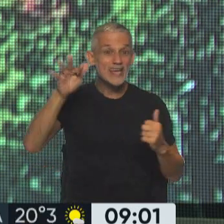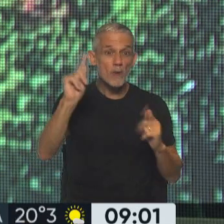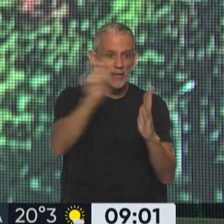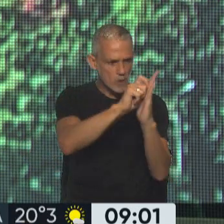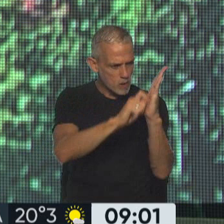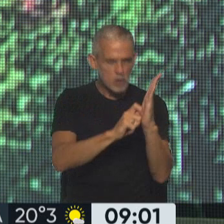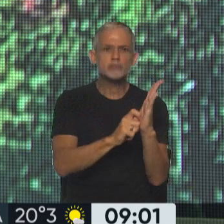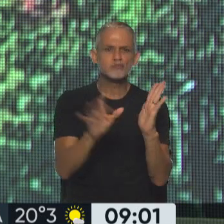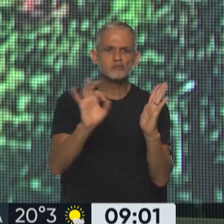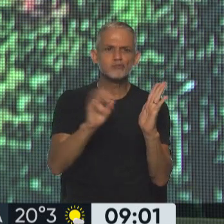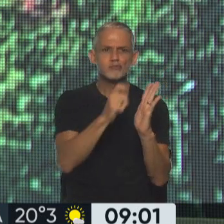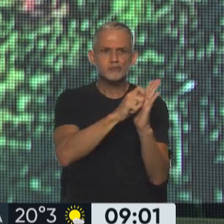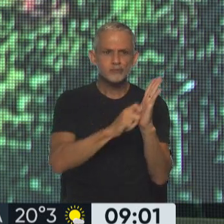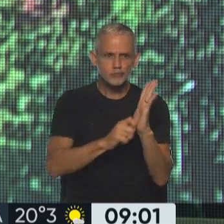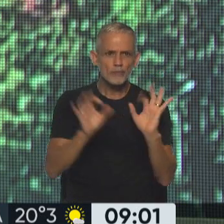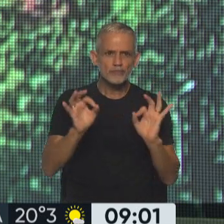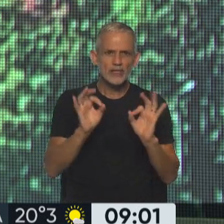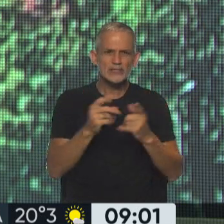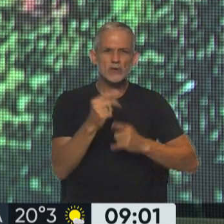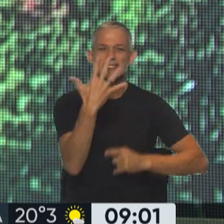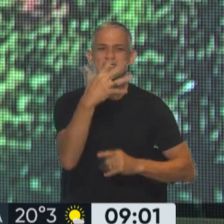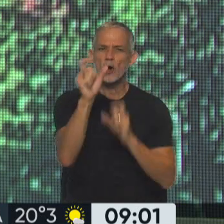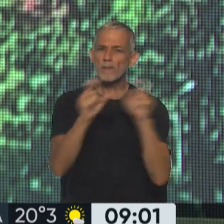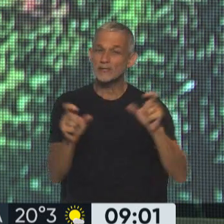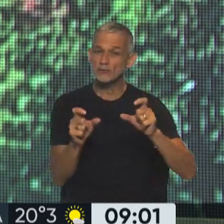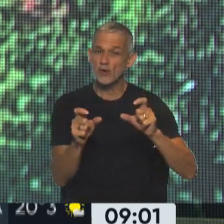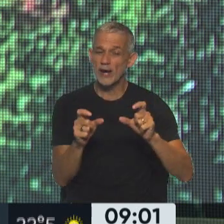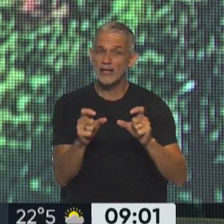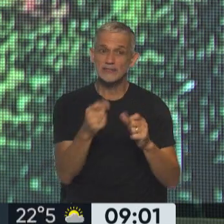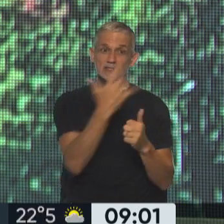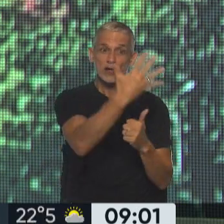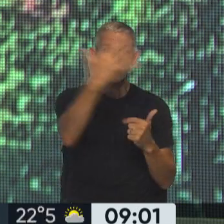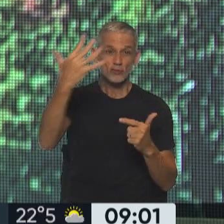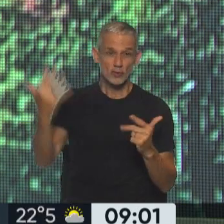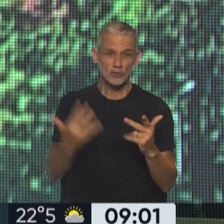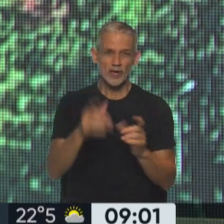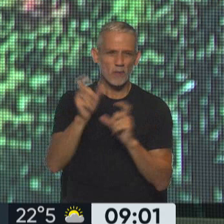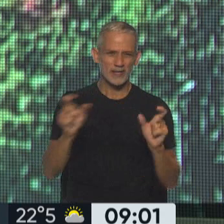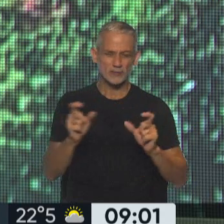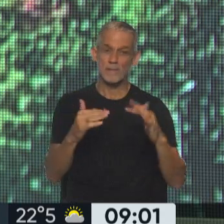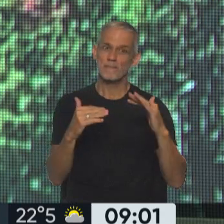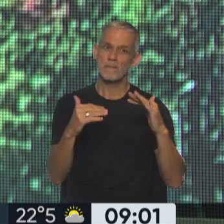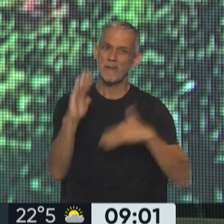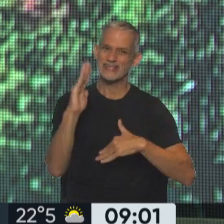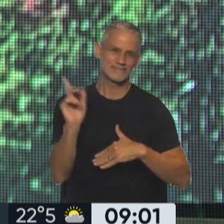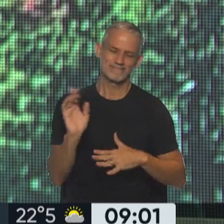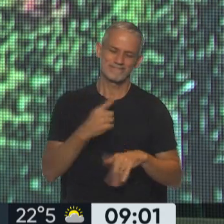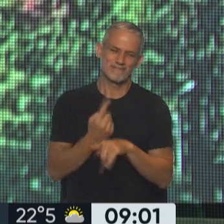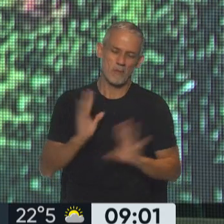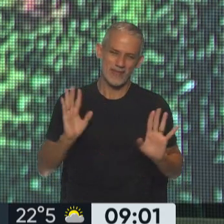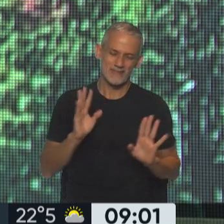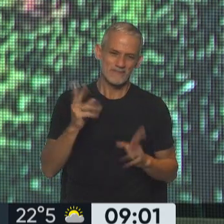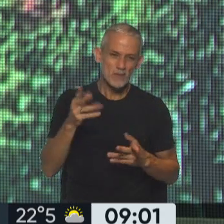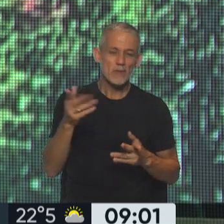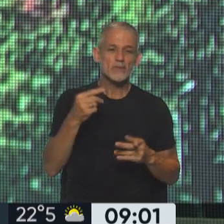comedores han sido registrados con 5 personas cada uno. No nos permiten poner más, porque nosotros